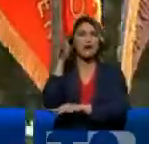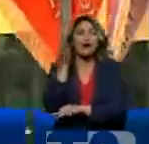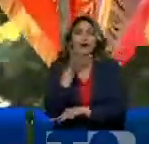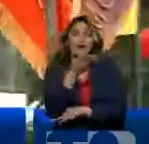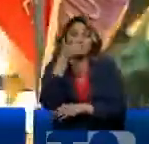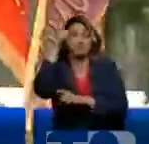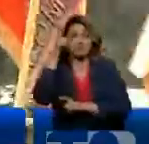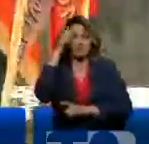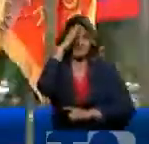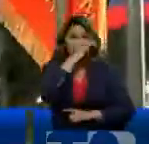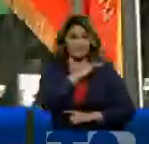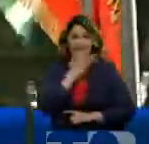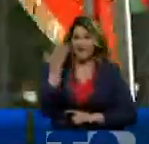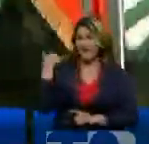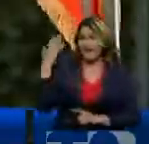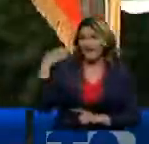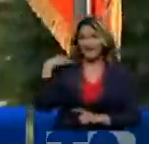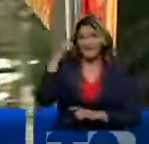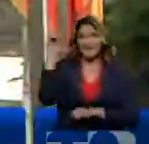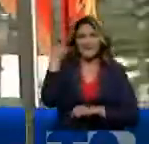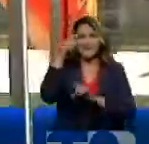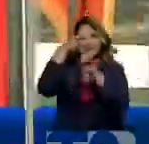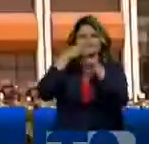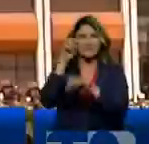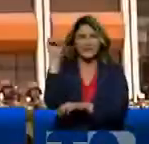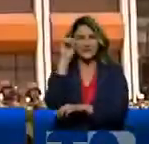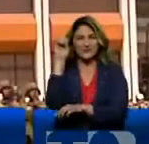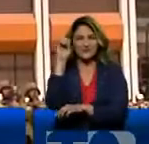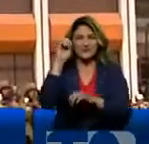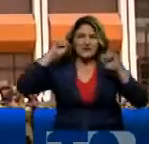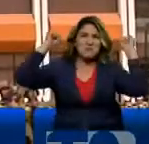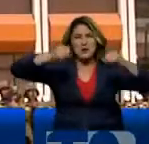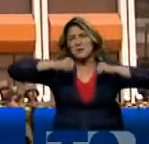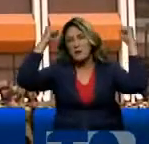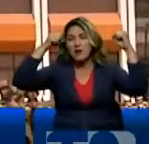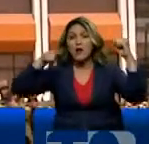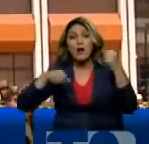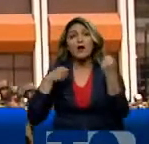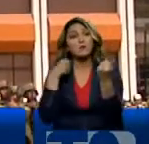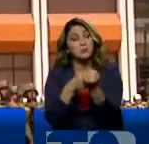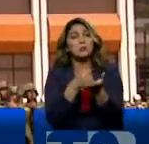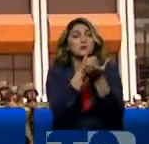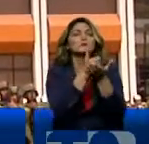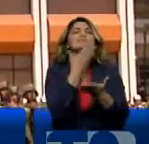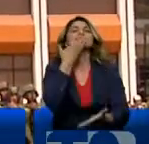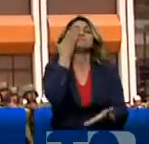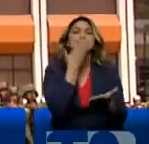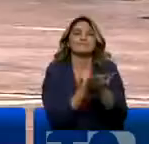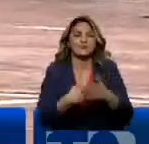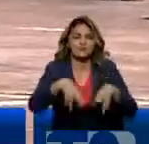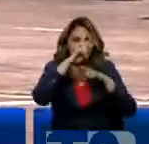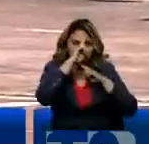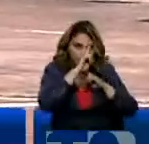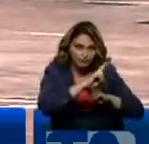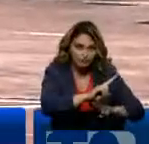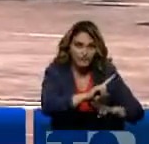por garantizar la seguridad durante las protestas de octubre y destacó la inversión de más de 100 millones de dólares que